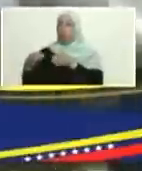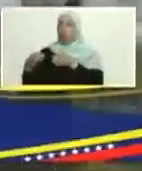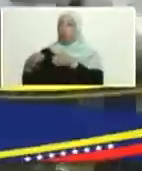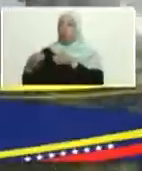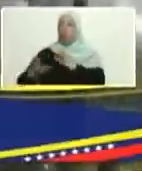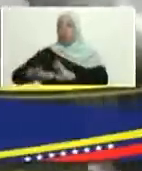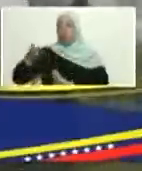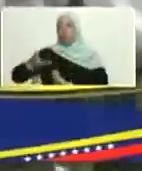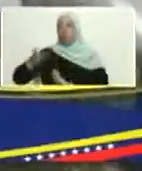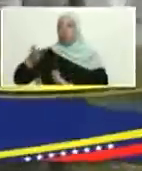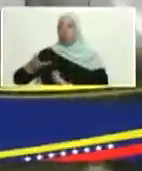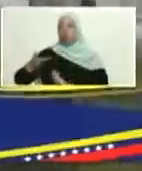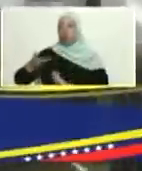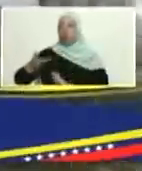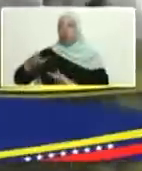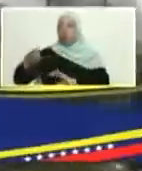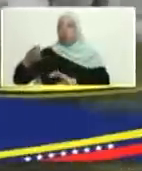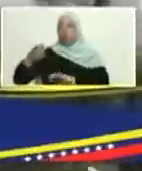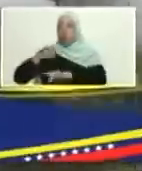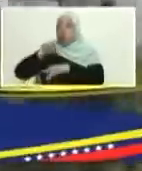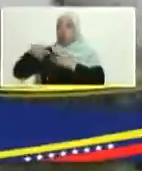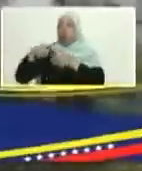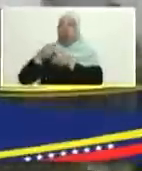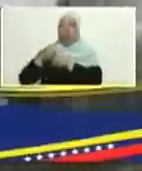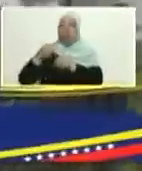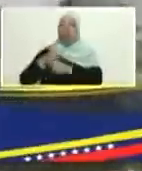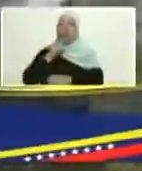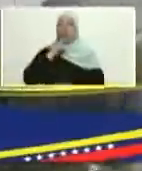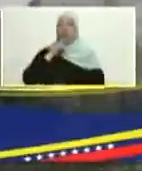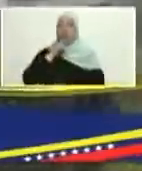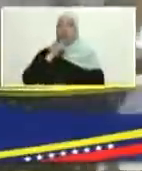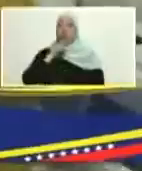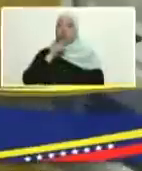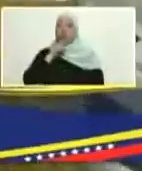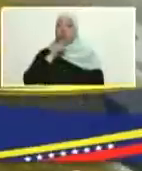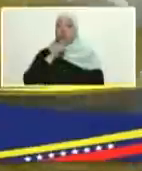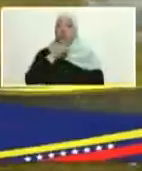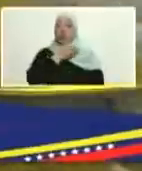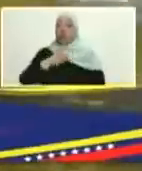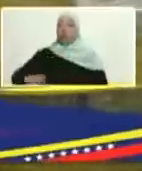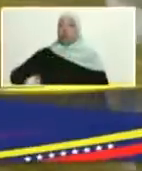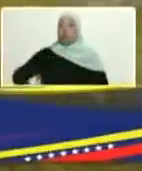paso importante, una inventiva muy completa. ¿En qué sentido, presidente?